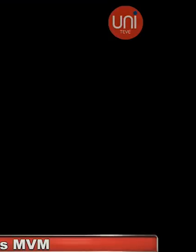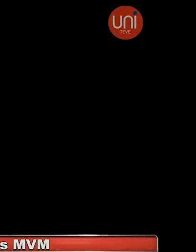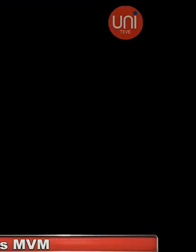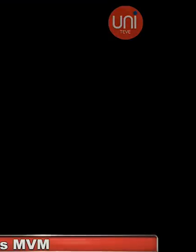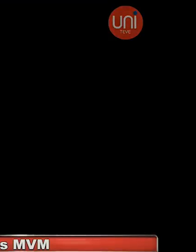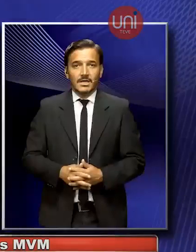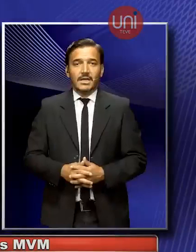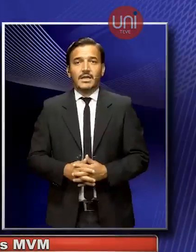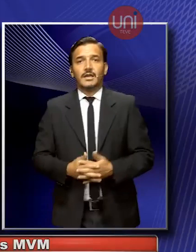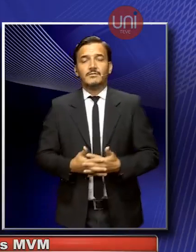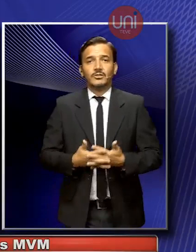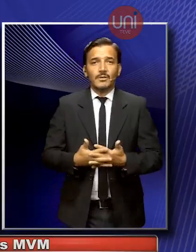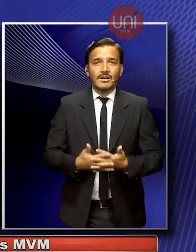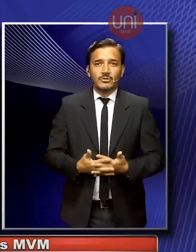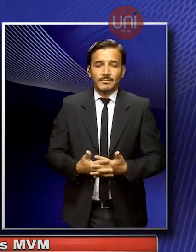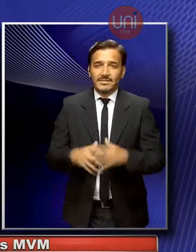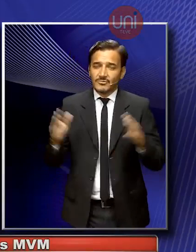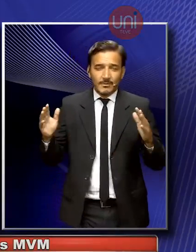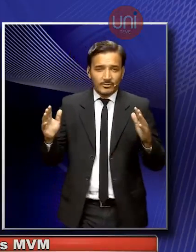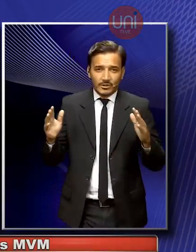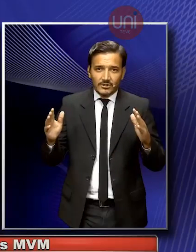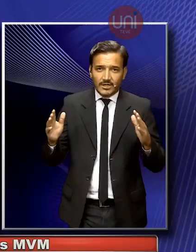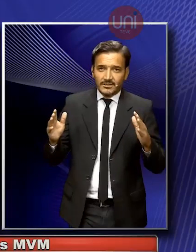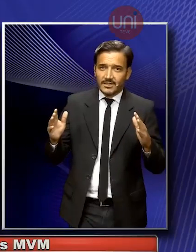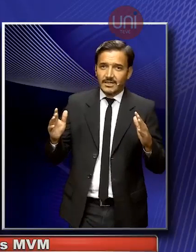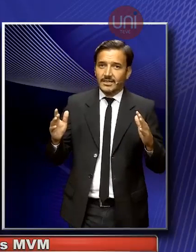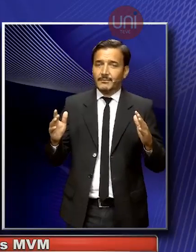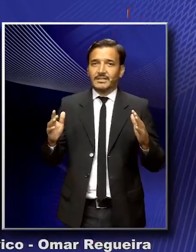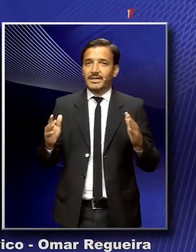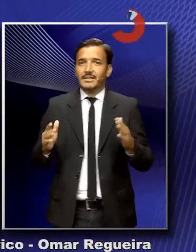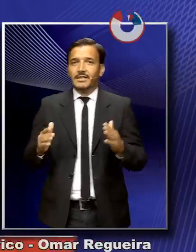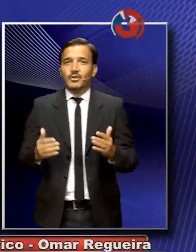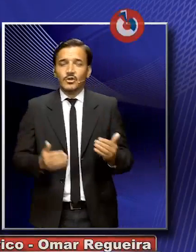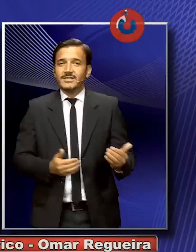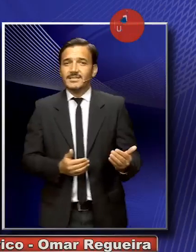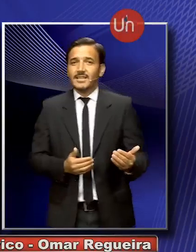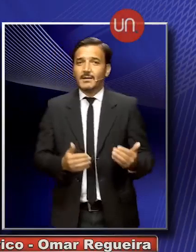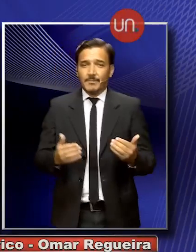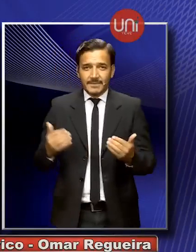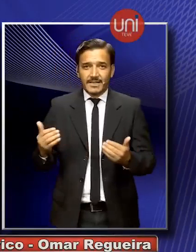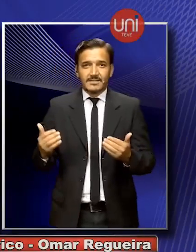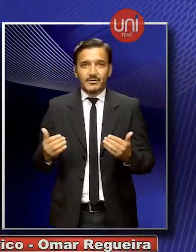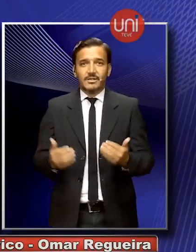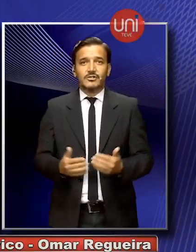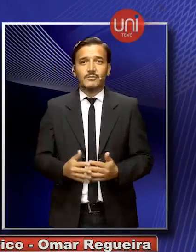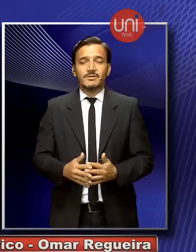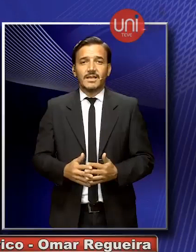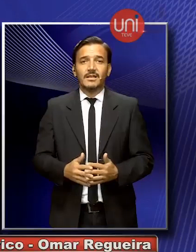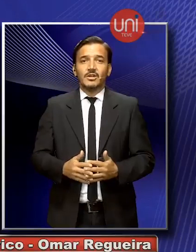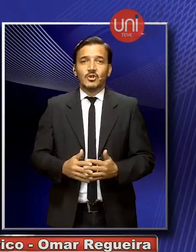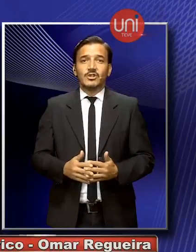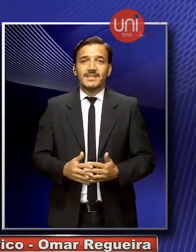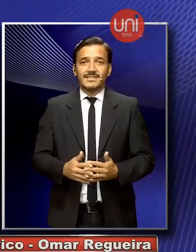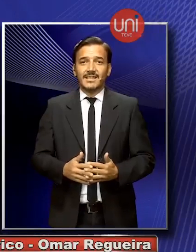riesgo, ¿no? De todas maneras, usted me dice, yo le pregunto de ignorante en la materia, ¿no necesita, a pesar de ser un edificio